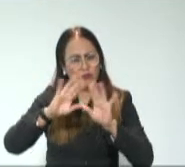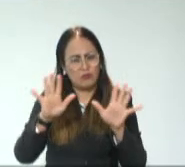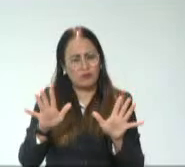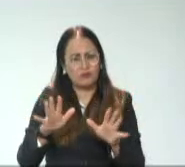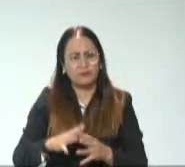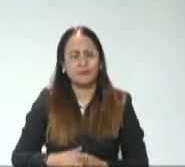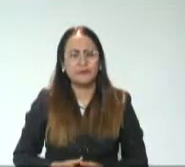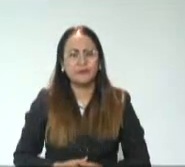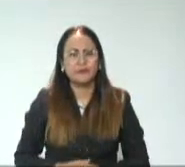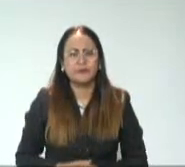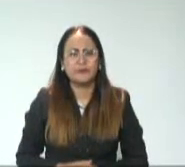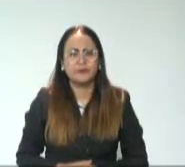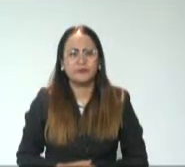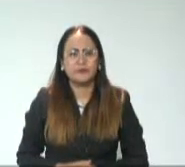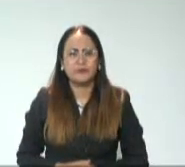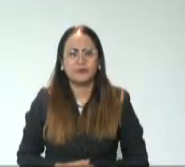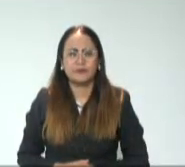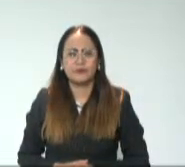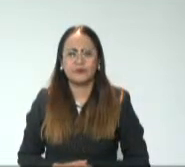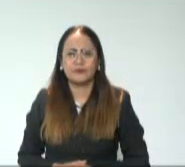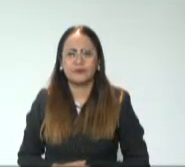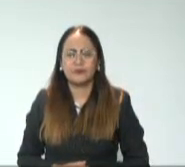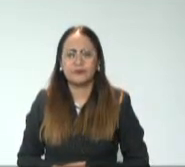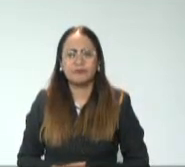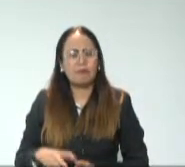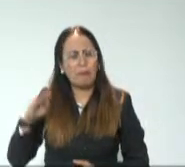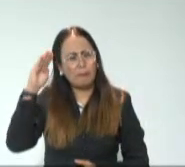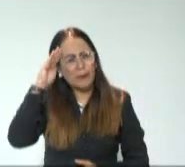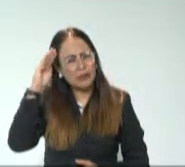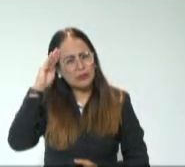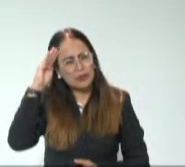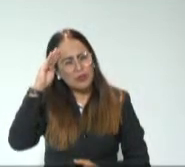transparencia algunas algunas reflexiones